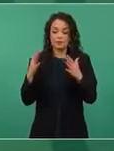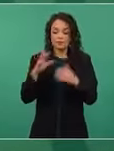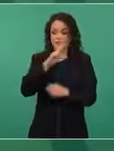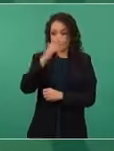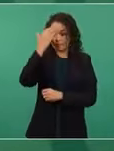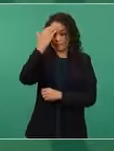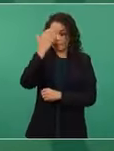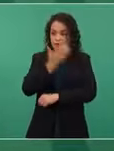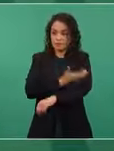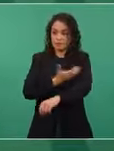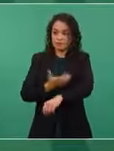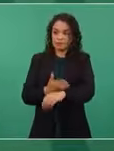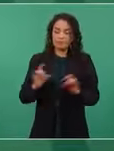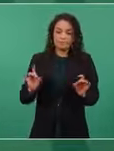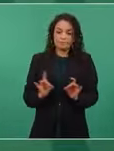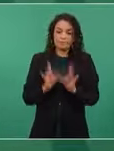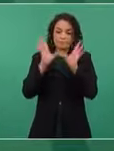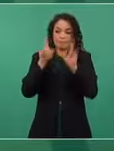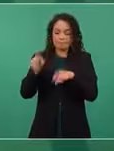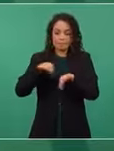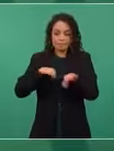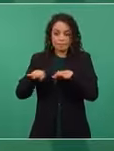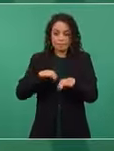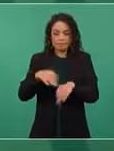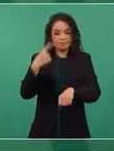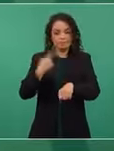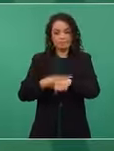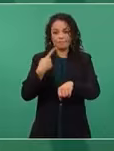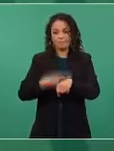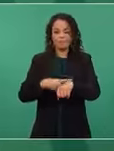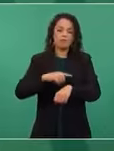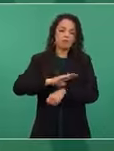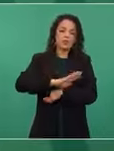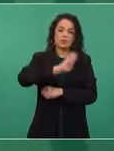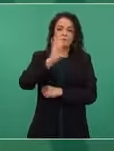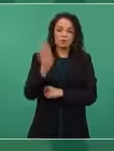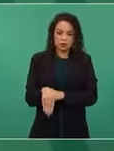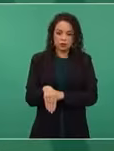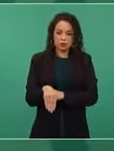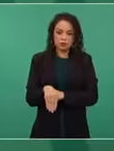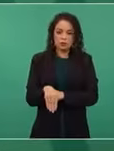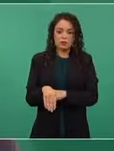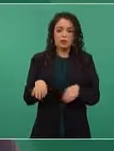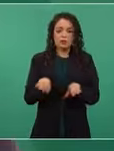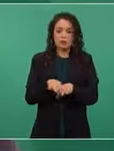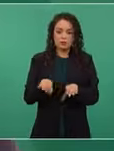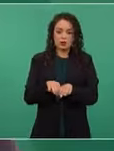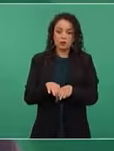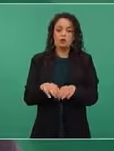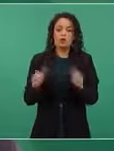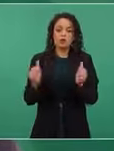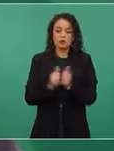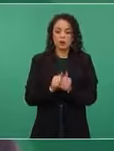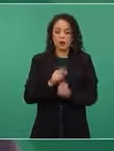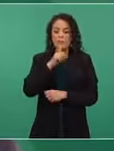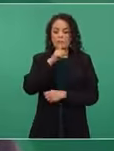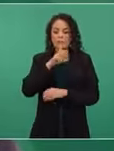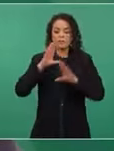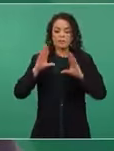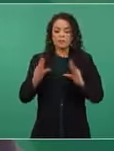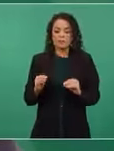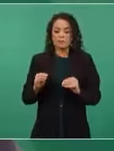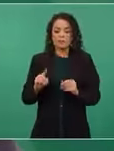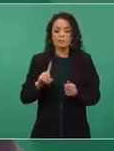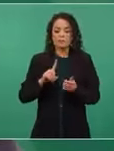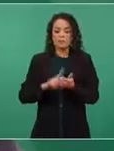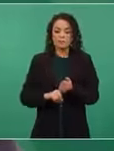caídos en el cumplimiento de su deber. Lo hacemos en silencio y los homenajeamos con acordes